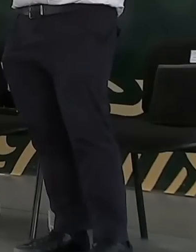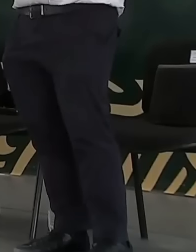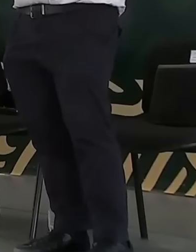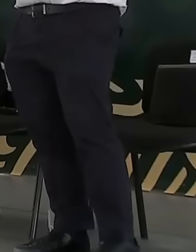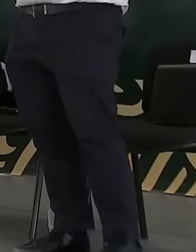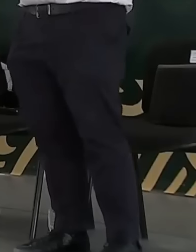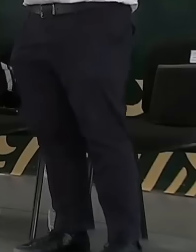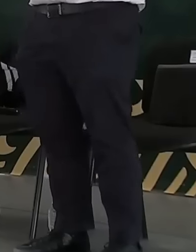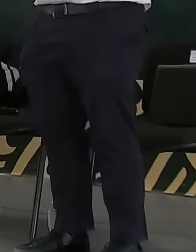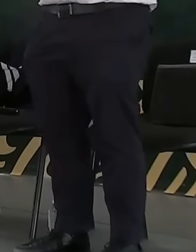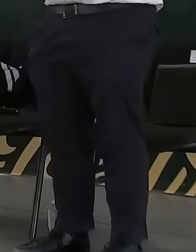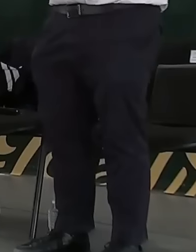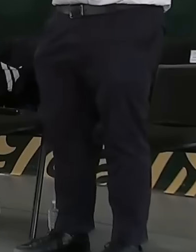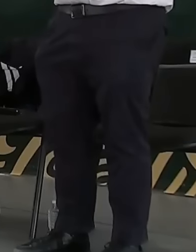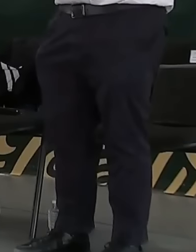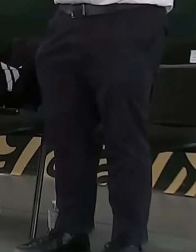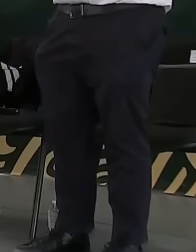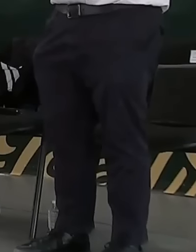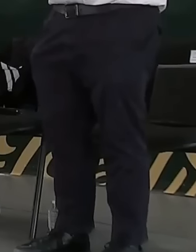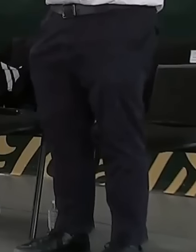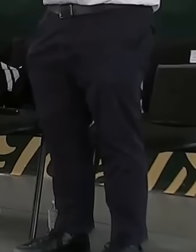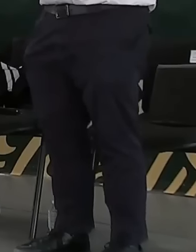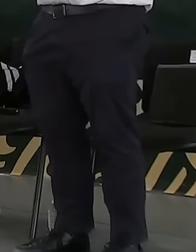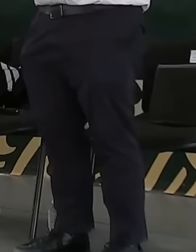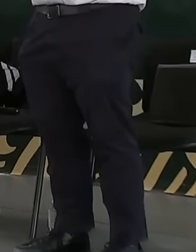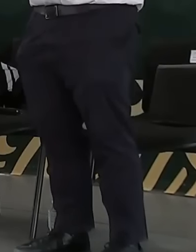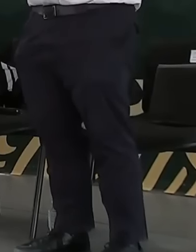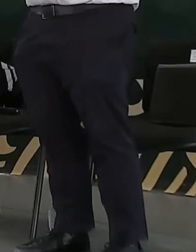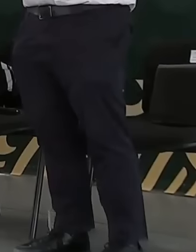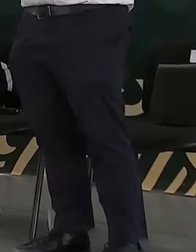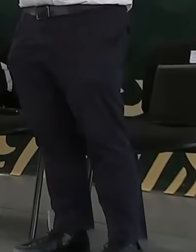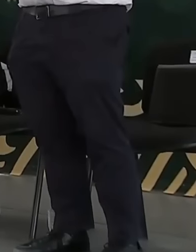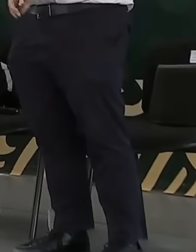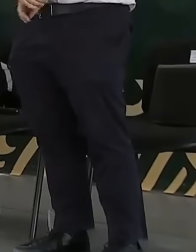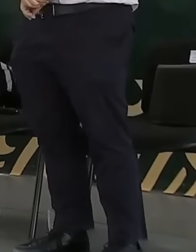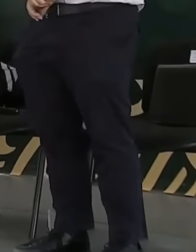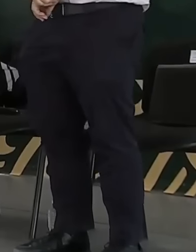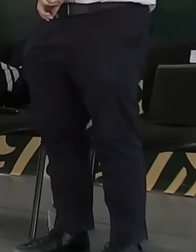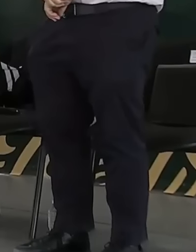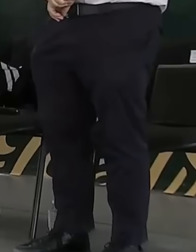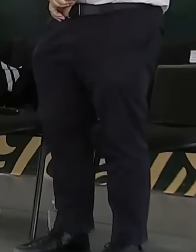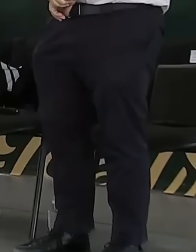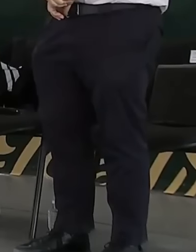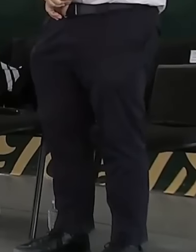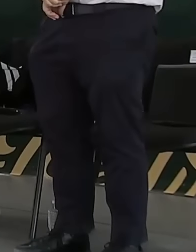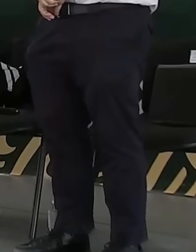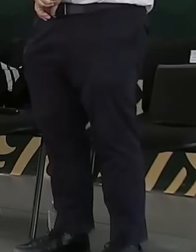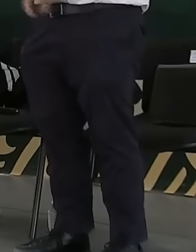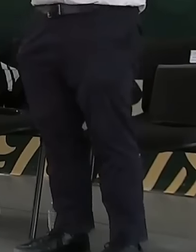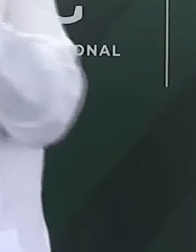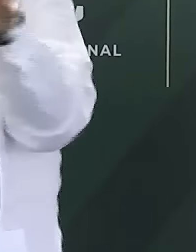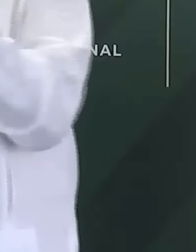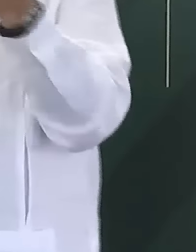Lo acompaña la virtual presidenta electa de los Estados Unidos Mexicanos, la doctora Claudia